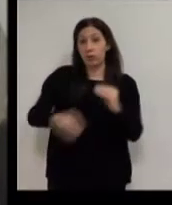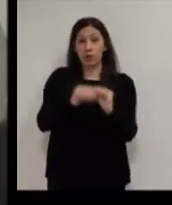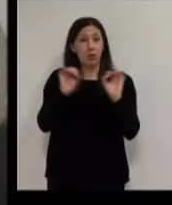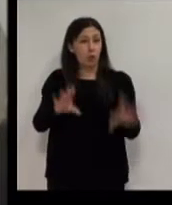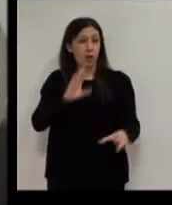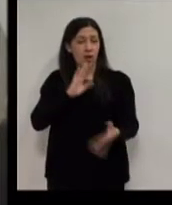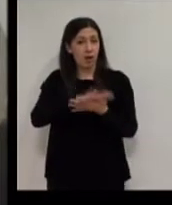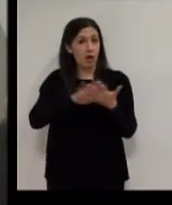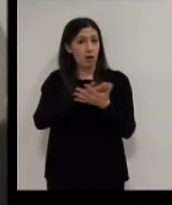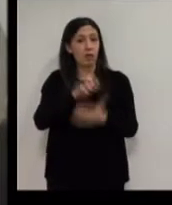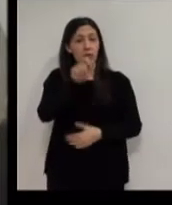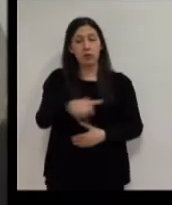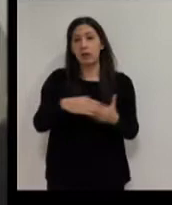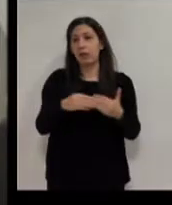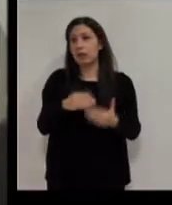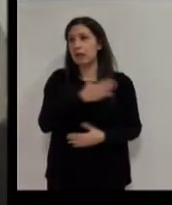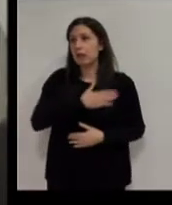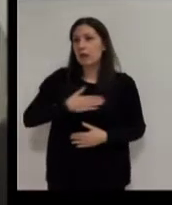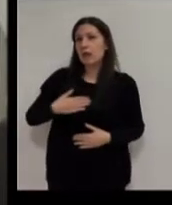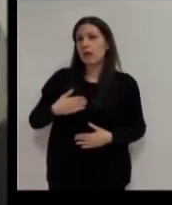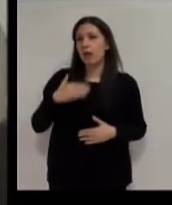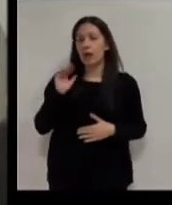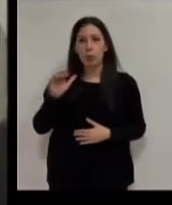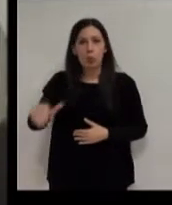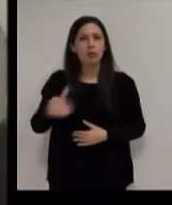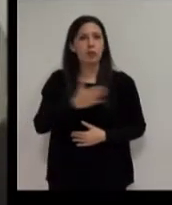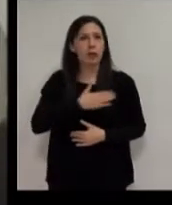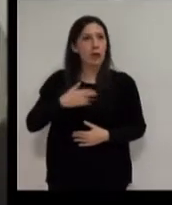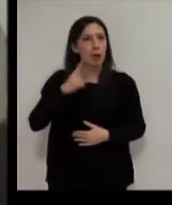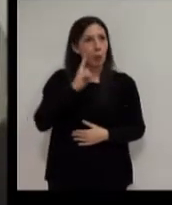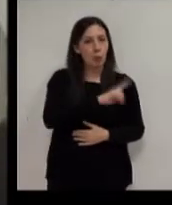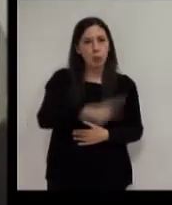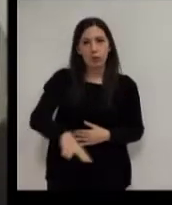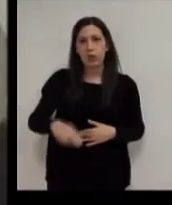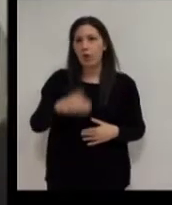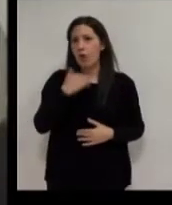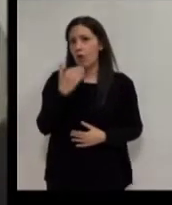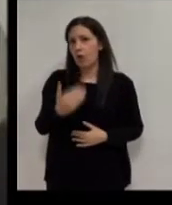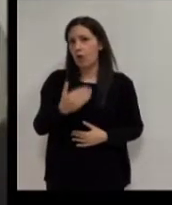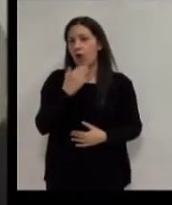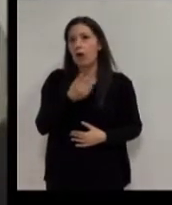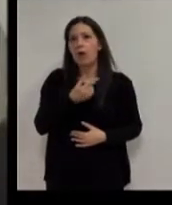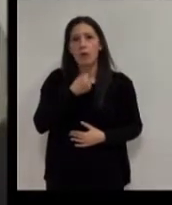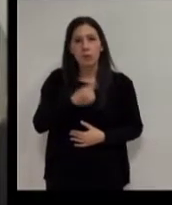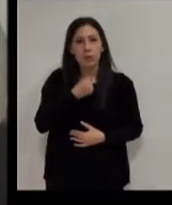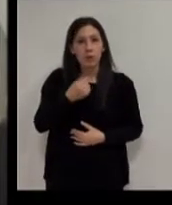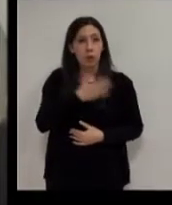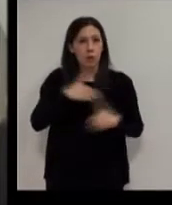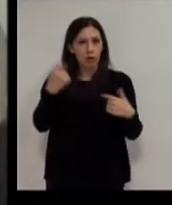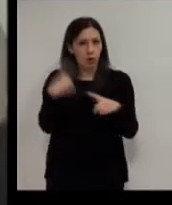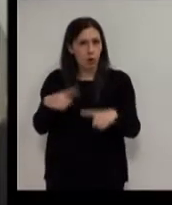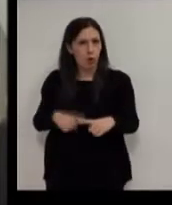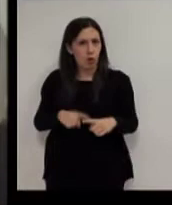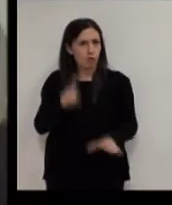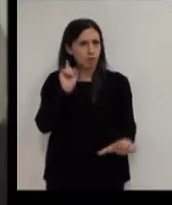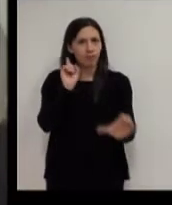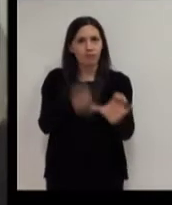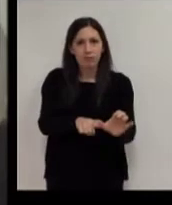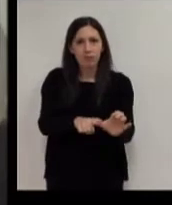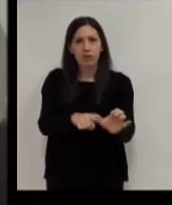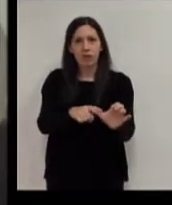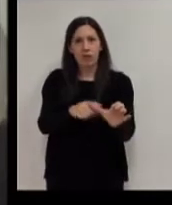final el cliente le gusta hacer una excursión, le gusta salir del hotel, le gusta visitar un museo o le gusta hacer cualquier cosa, cualquier oferta de